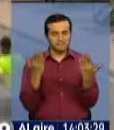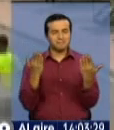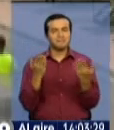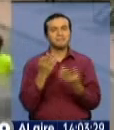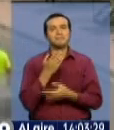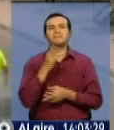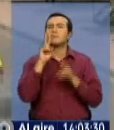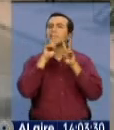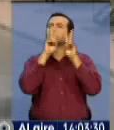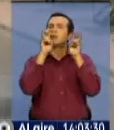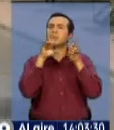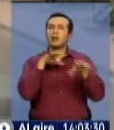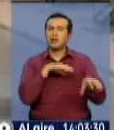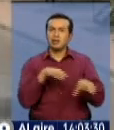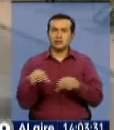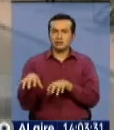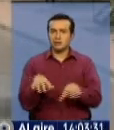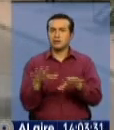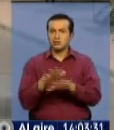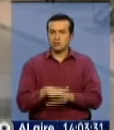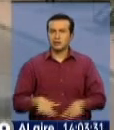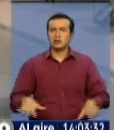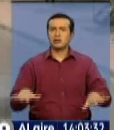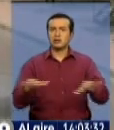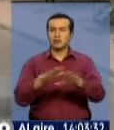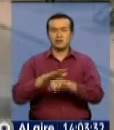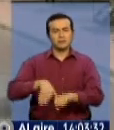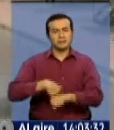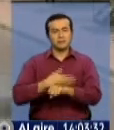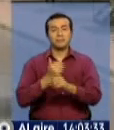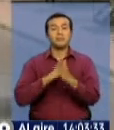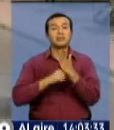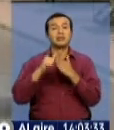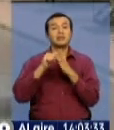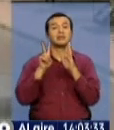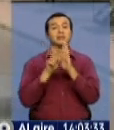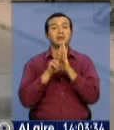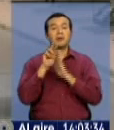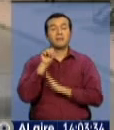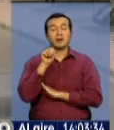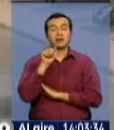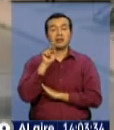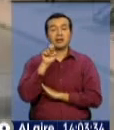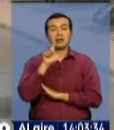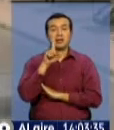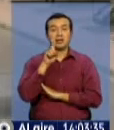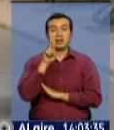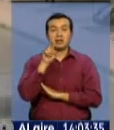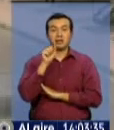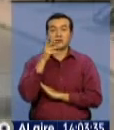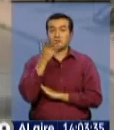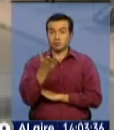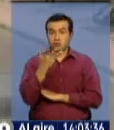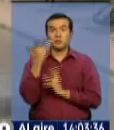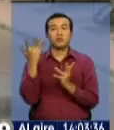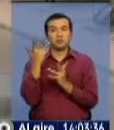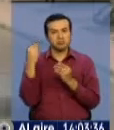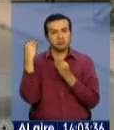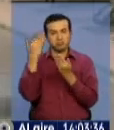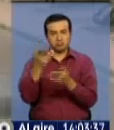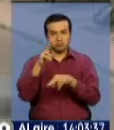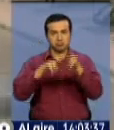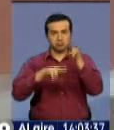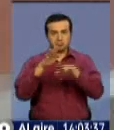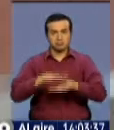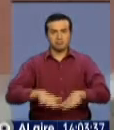informe acerca de las actividades que cumplió en esta jornada la ministra de Vivienda, María Alejandra Vicuña, pues fue ella quien entregó la obra.